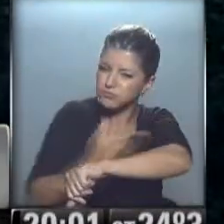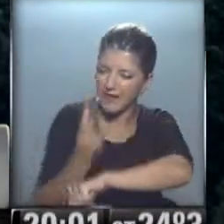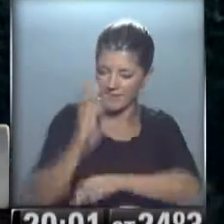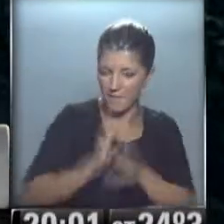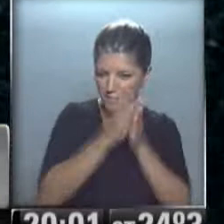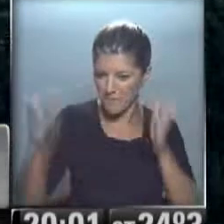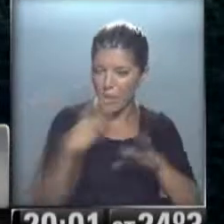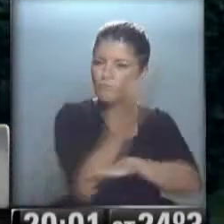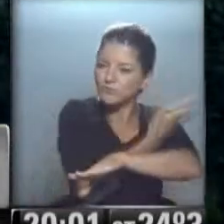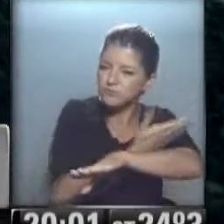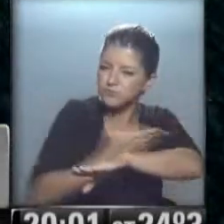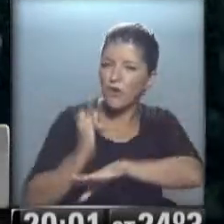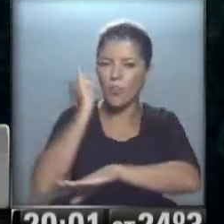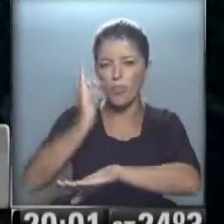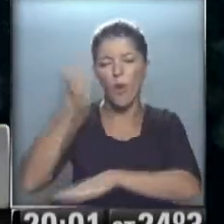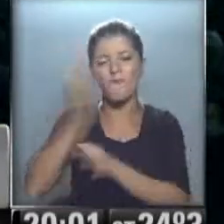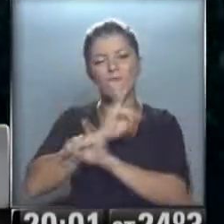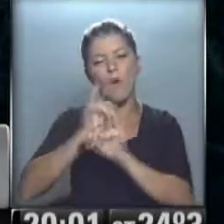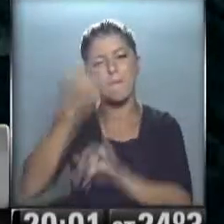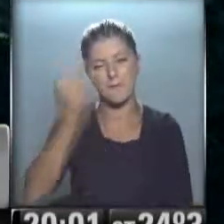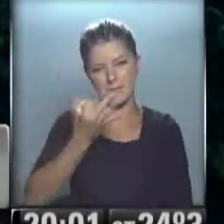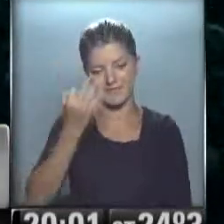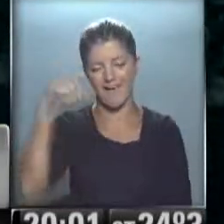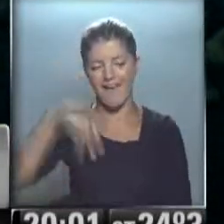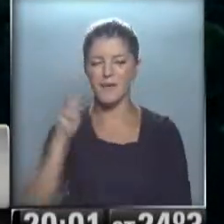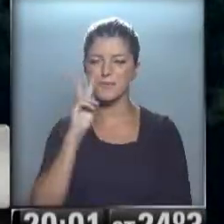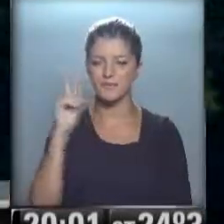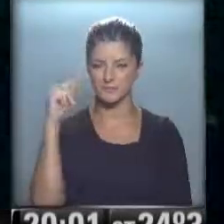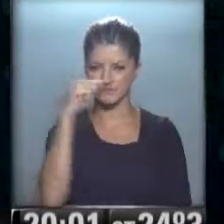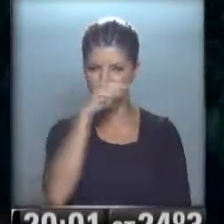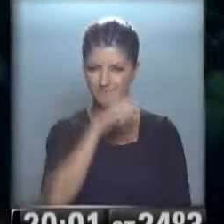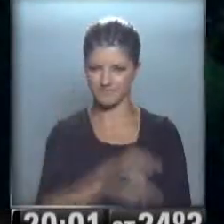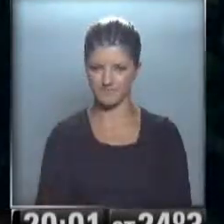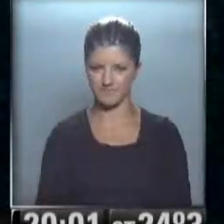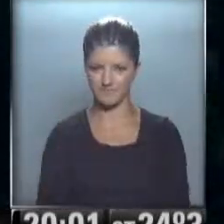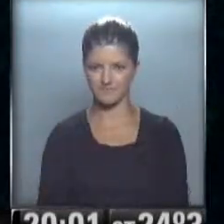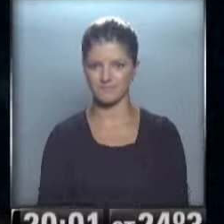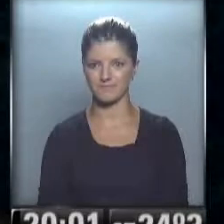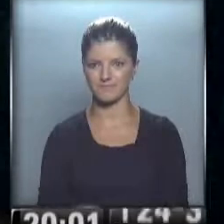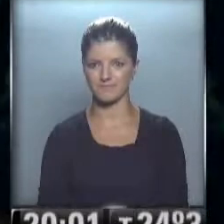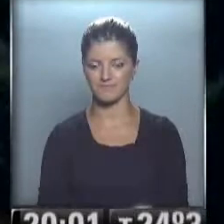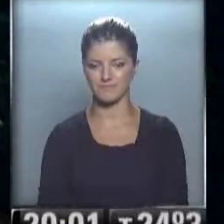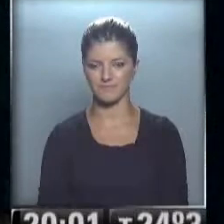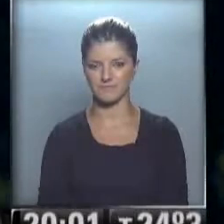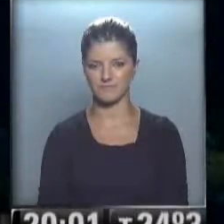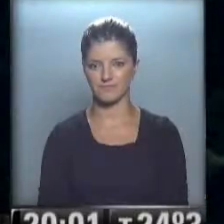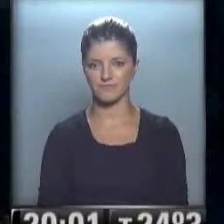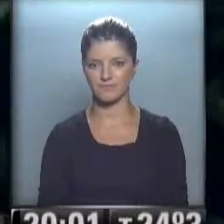Iglesia Católica en un informe especial de Visión 7. El diácono San Luis